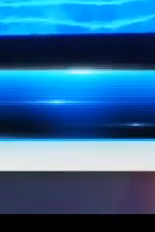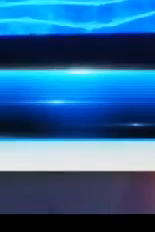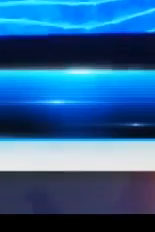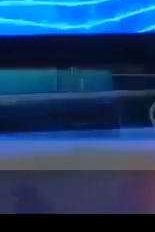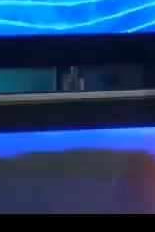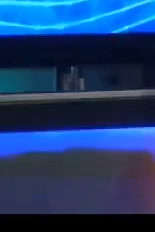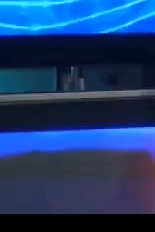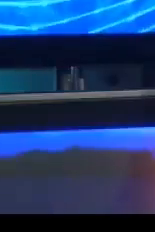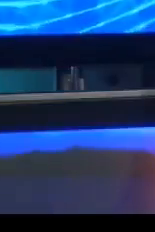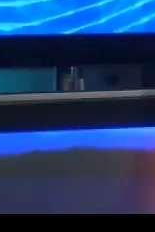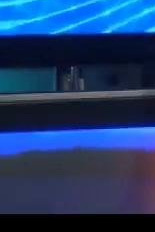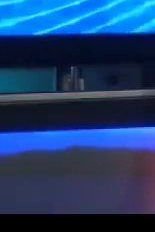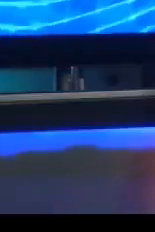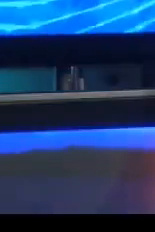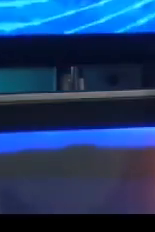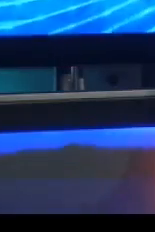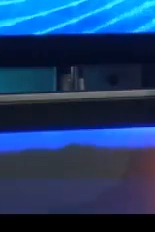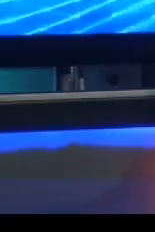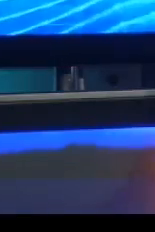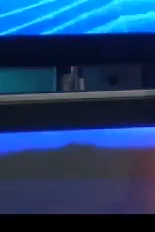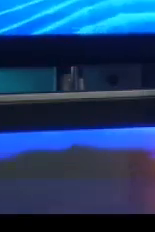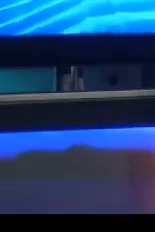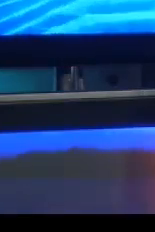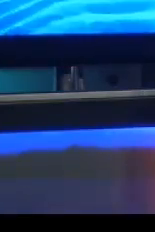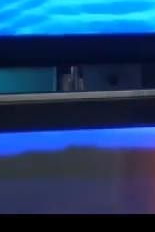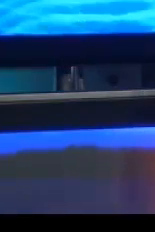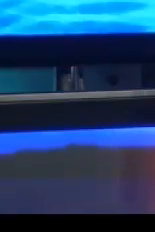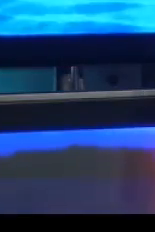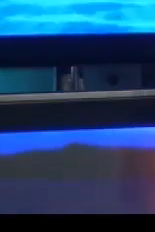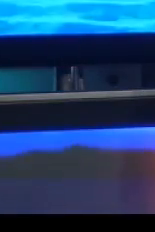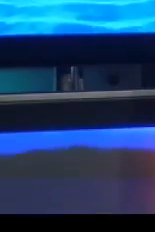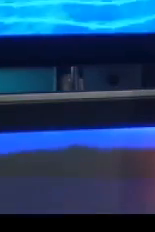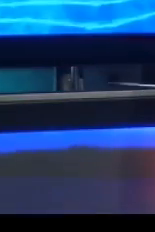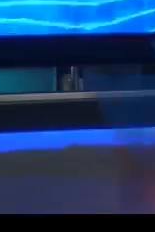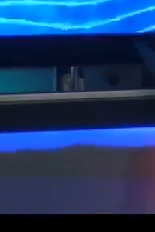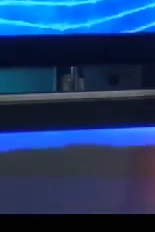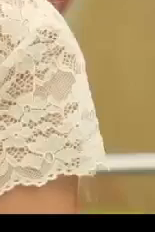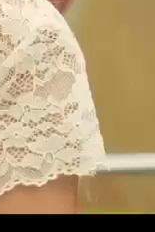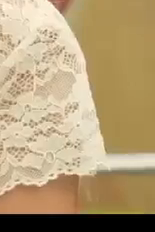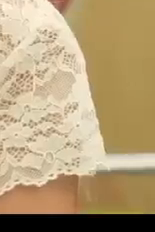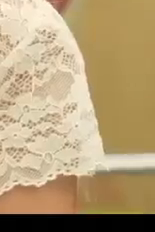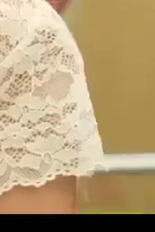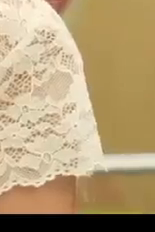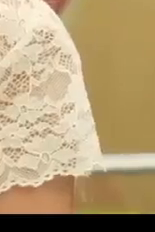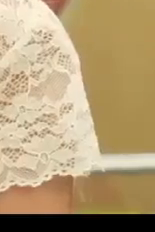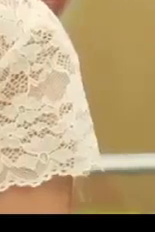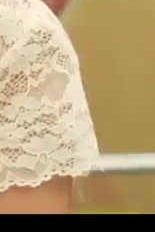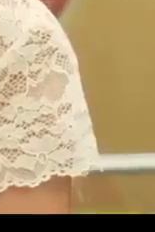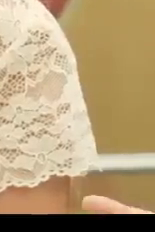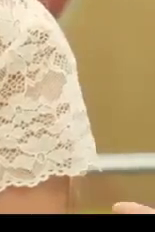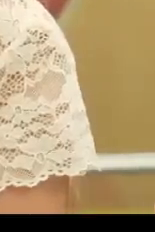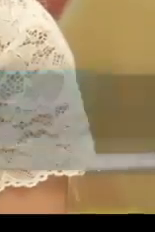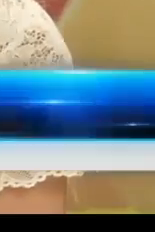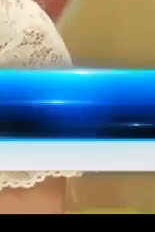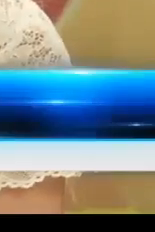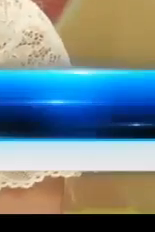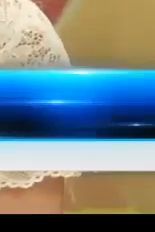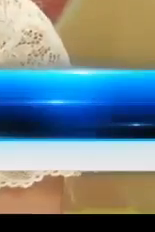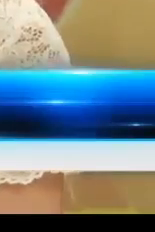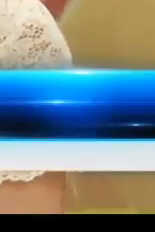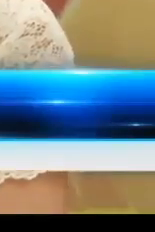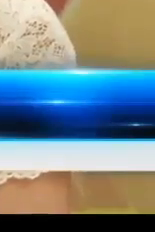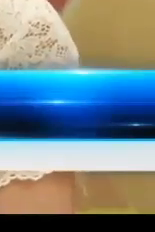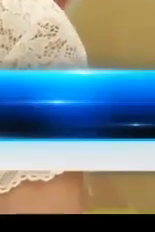profesional en esta noble tarea de contar diariamente la historia del país y del mundo. Estamos haciéndolo bien. Yo soy un